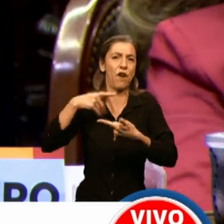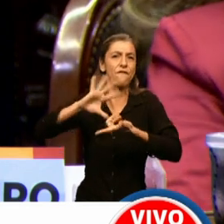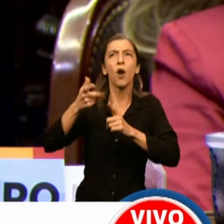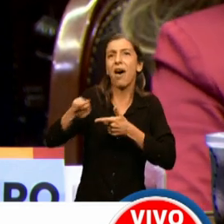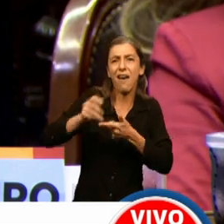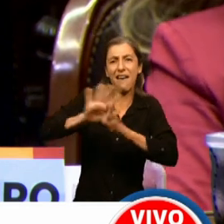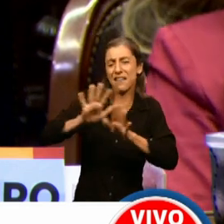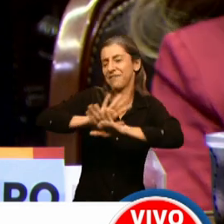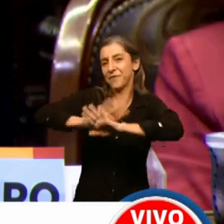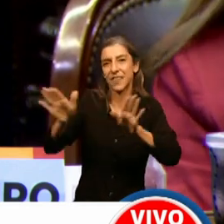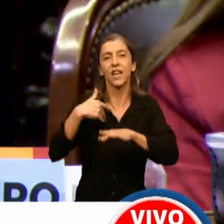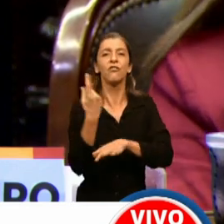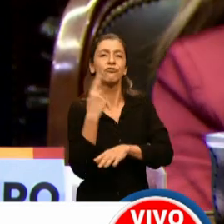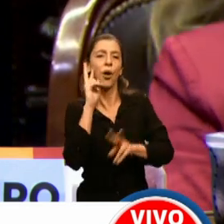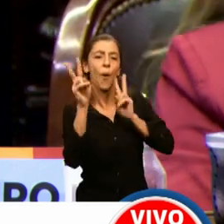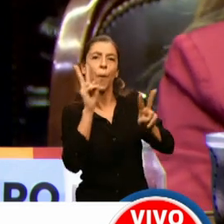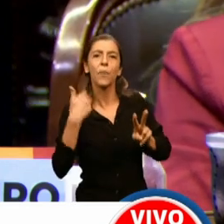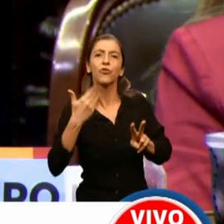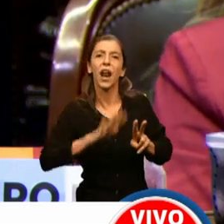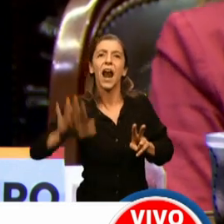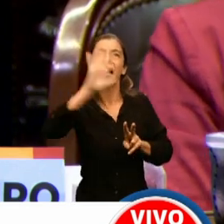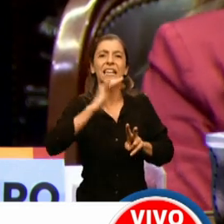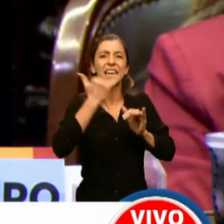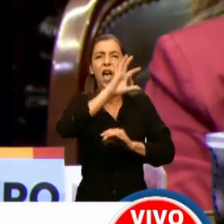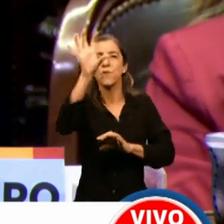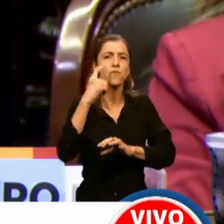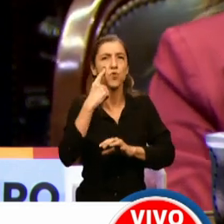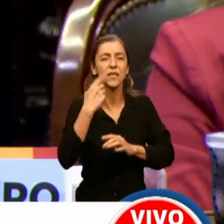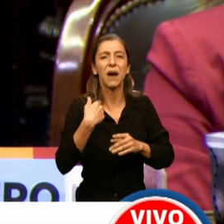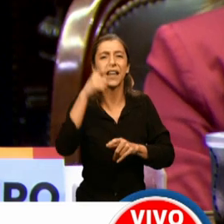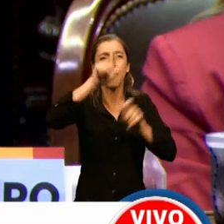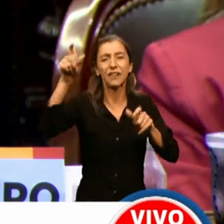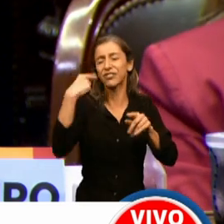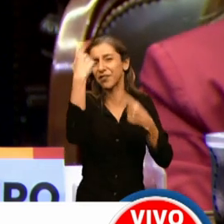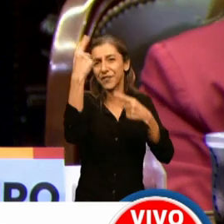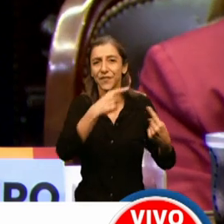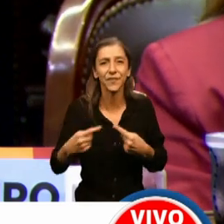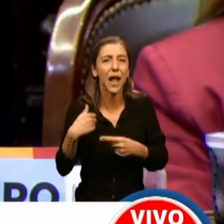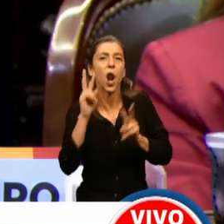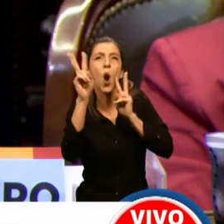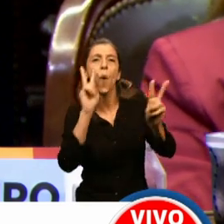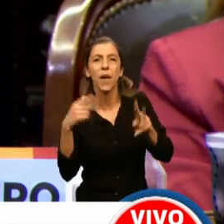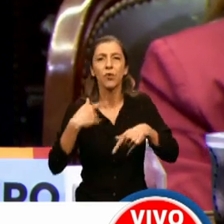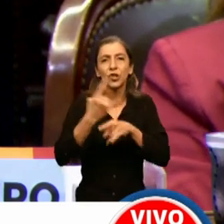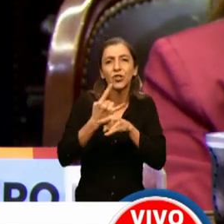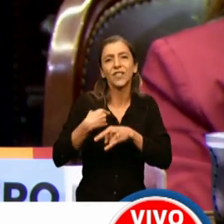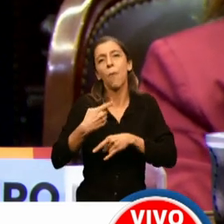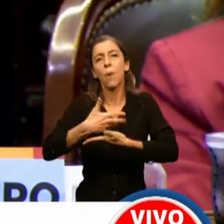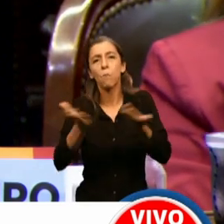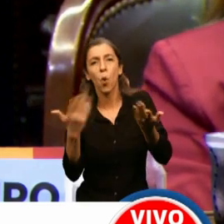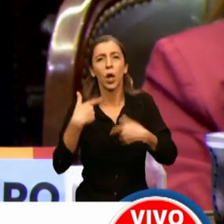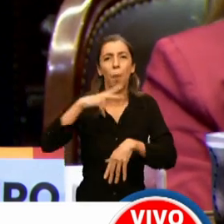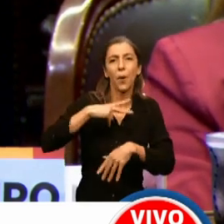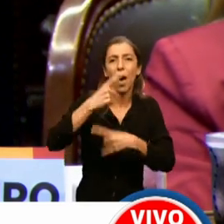necesario ver a nuestras padres en cada espacio nacional provincial y municipal encastados en cada espacio privado y público están las